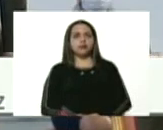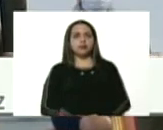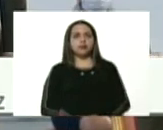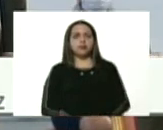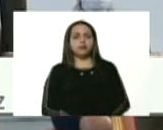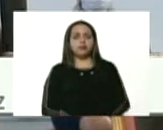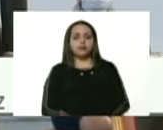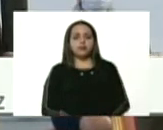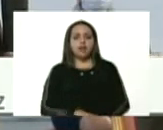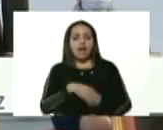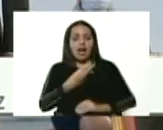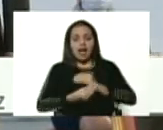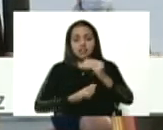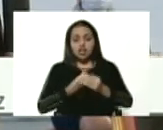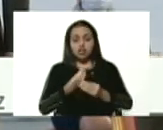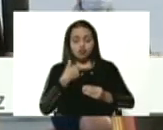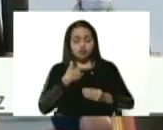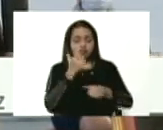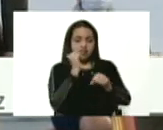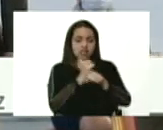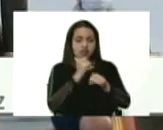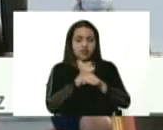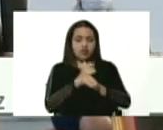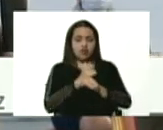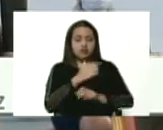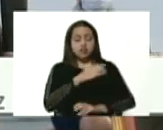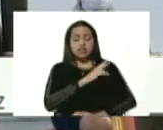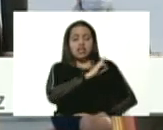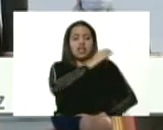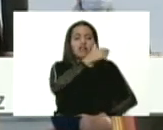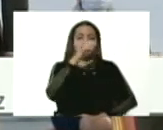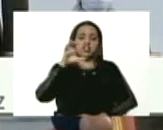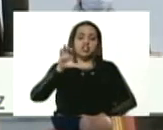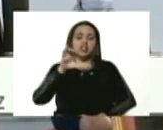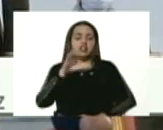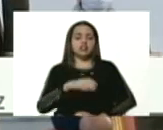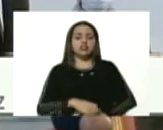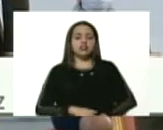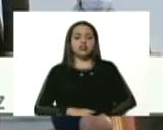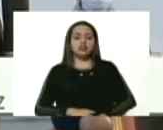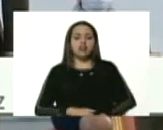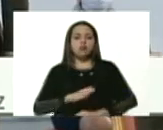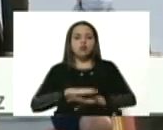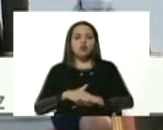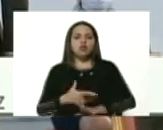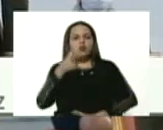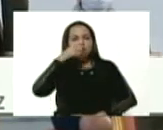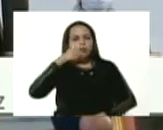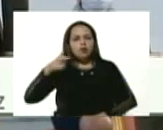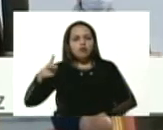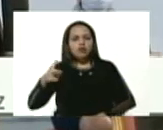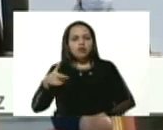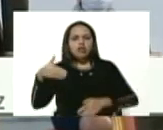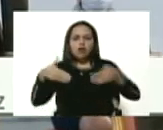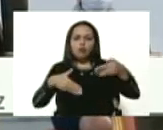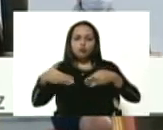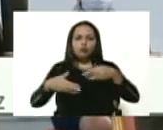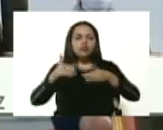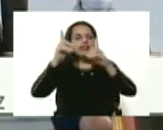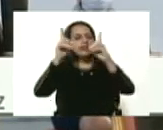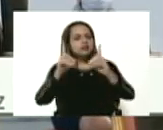ejerciendo mis funciones de jefe de Estado y jefe de gobierno, porque hubo un pueblo que votó y decidió.